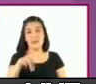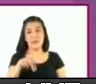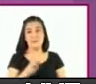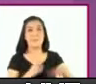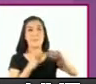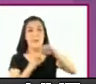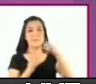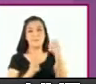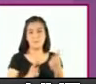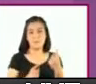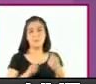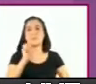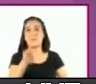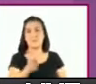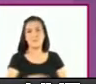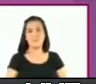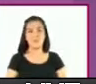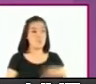2n-1 queda